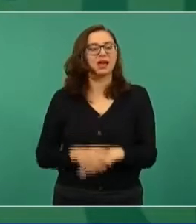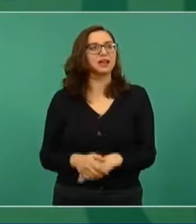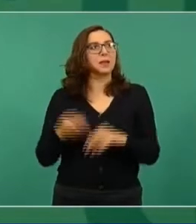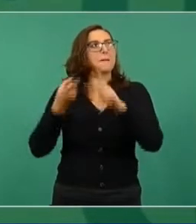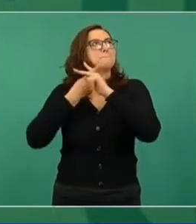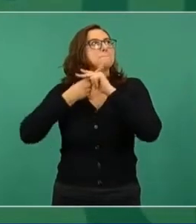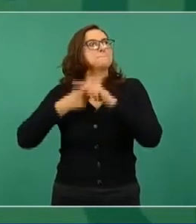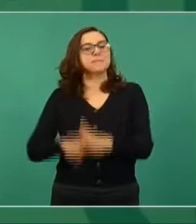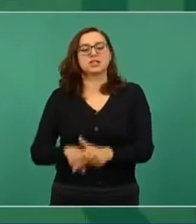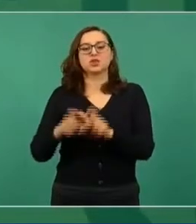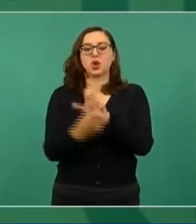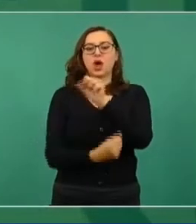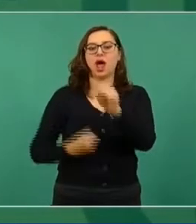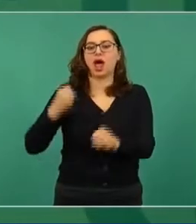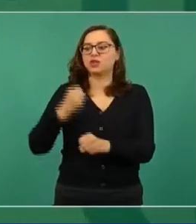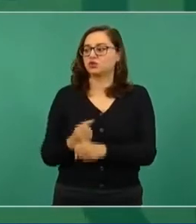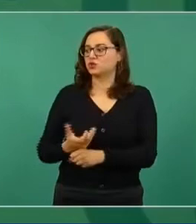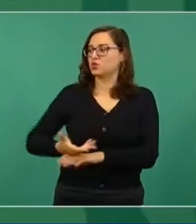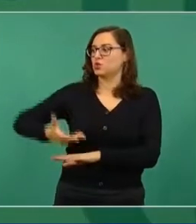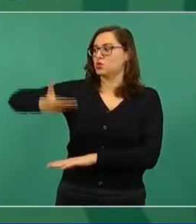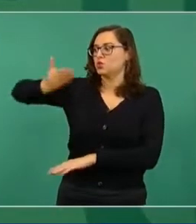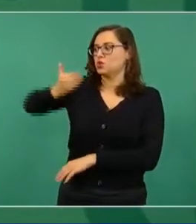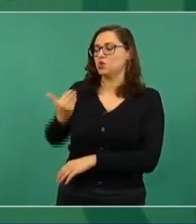principios de los años 60.